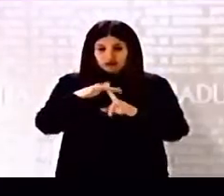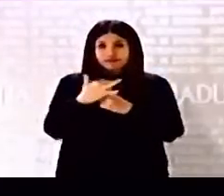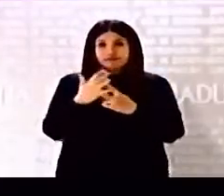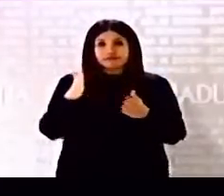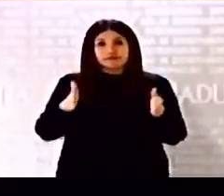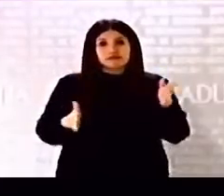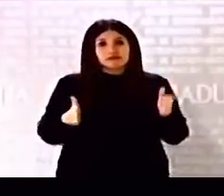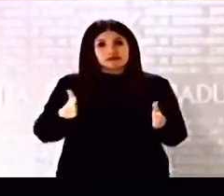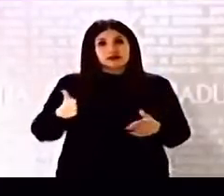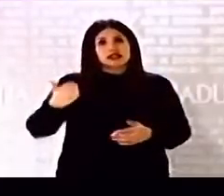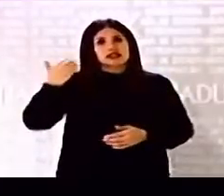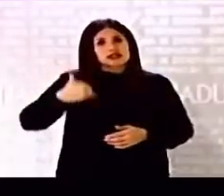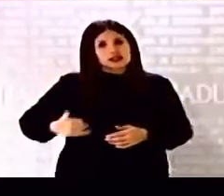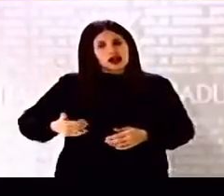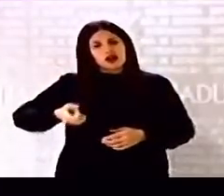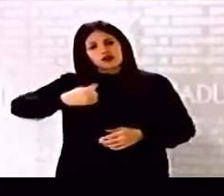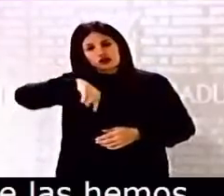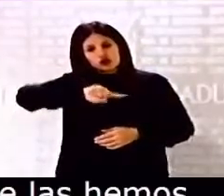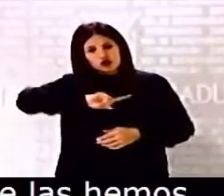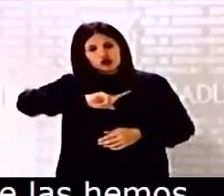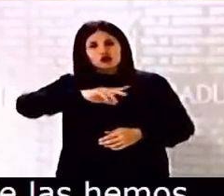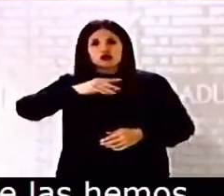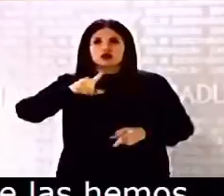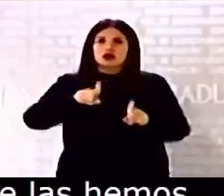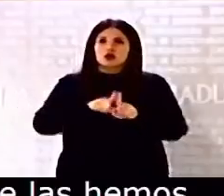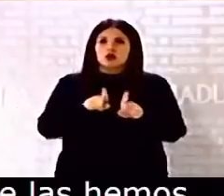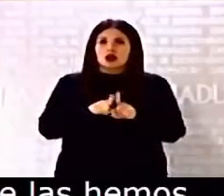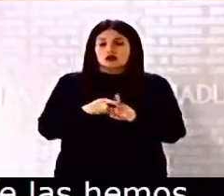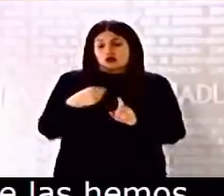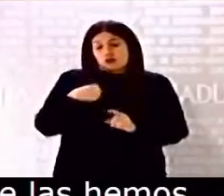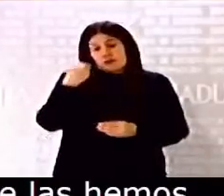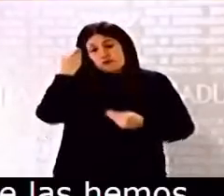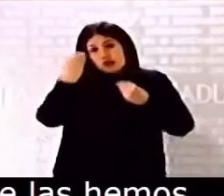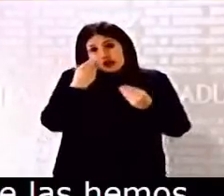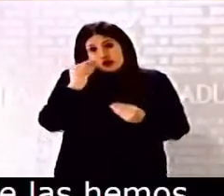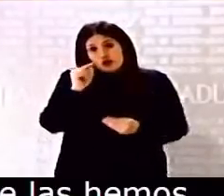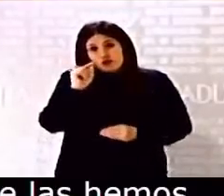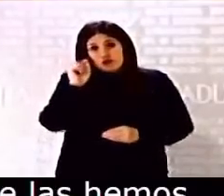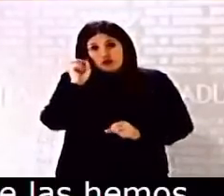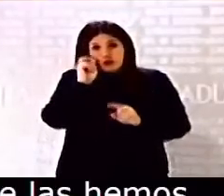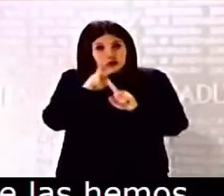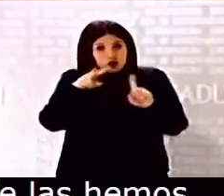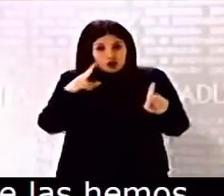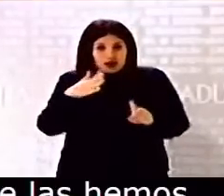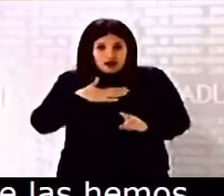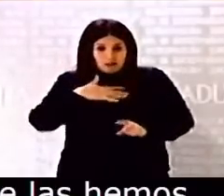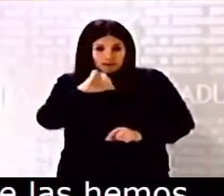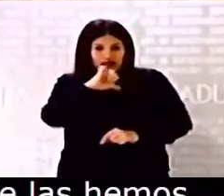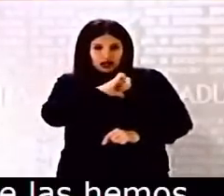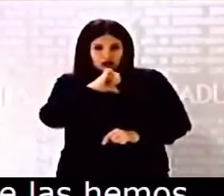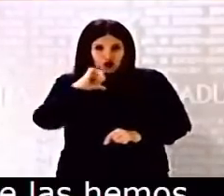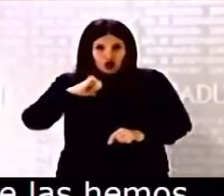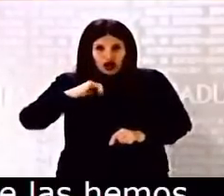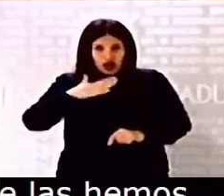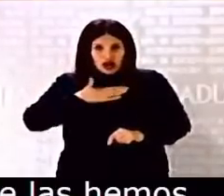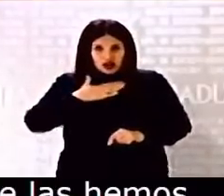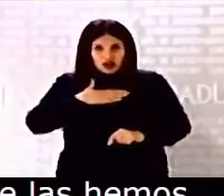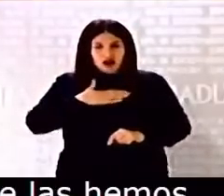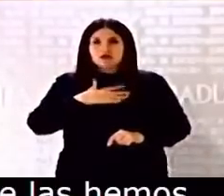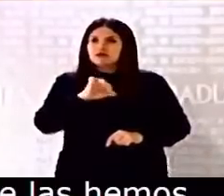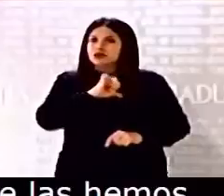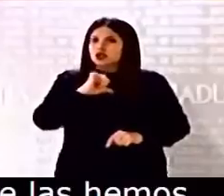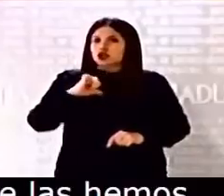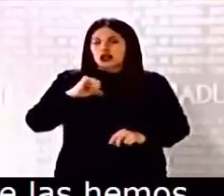donde las hemos tomado desde mi punto de vista, y es un criterio muy particular, de